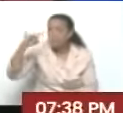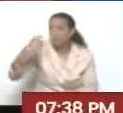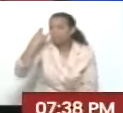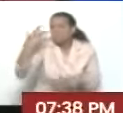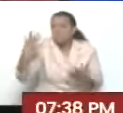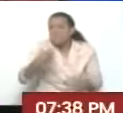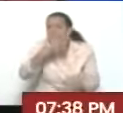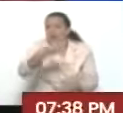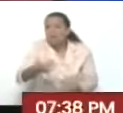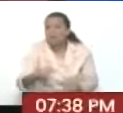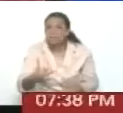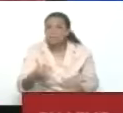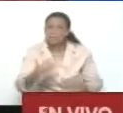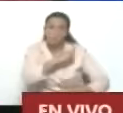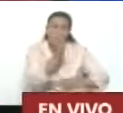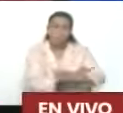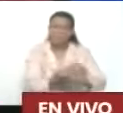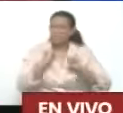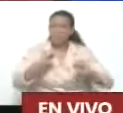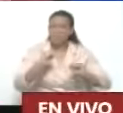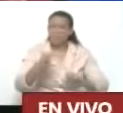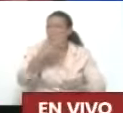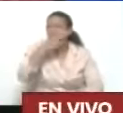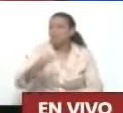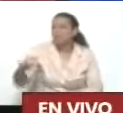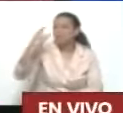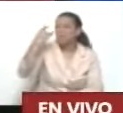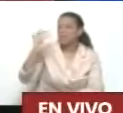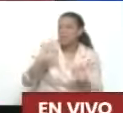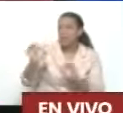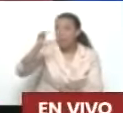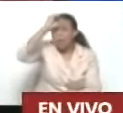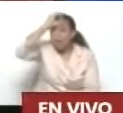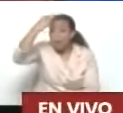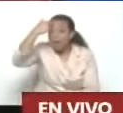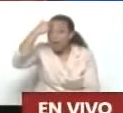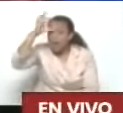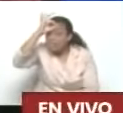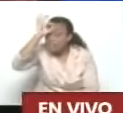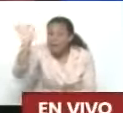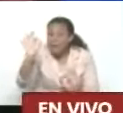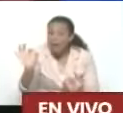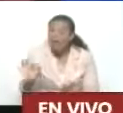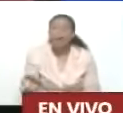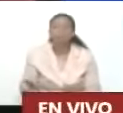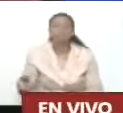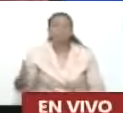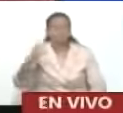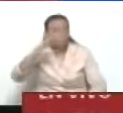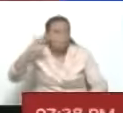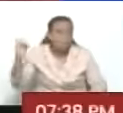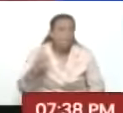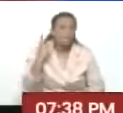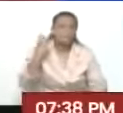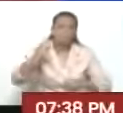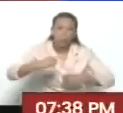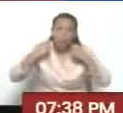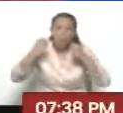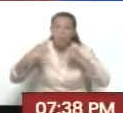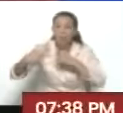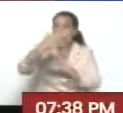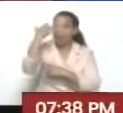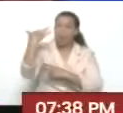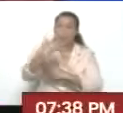Y afortunadamente en esta época histórica nos venimos venciendo el adormecimiento, el engaño y la